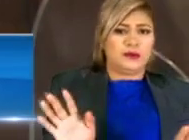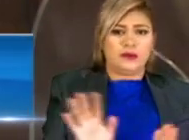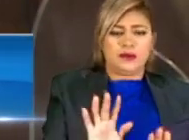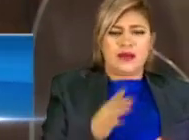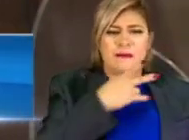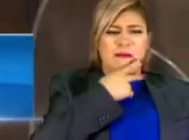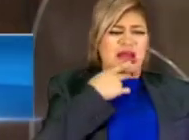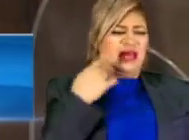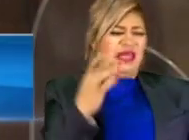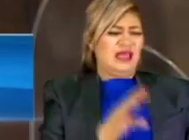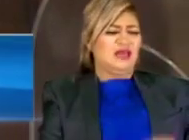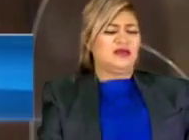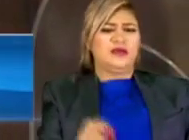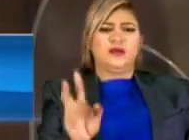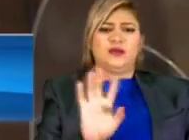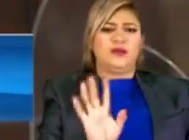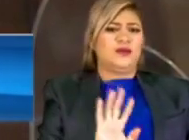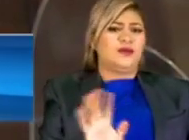delincuentes.